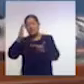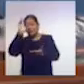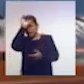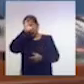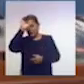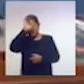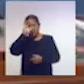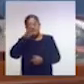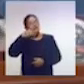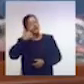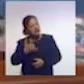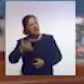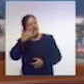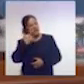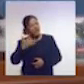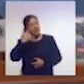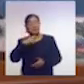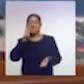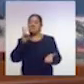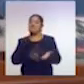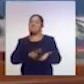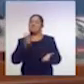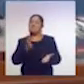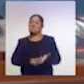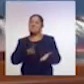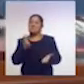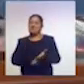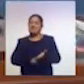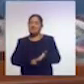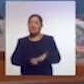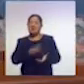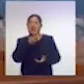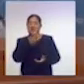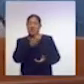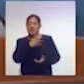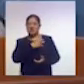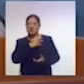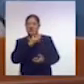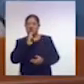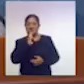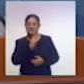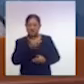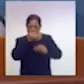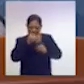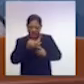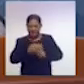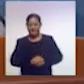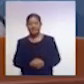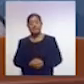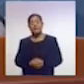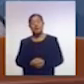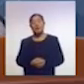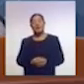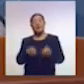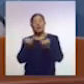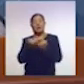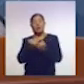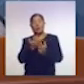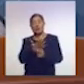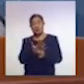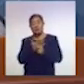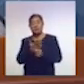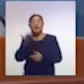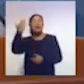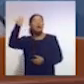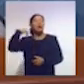son esfuerzos que valen la pena y rinden prontamente sus frutos. Resaltó además que hace 35